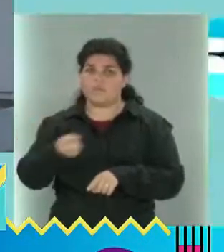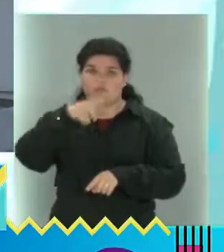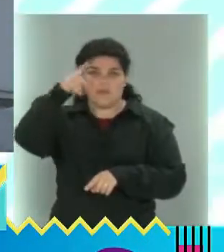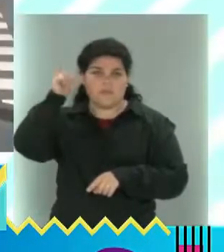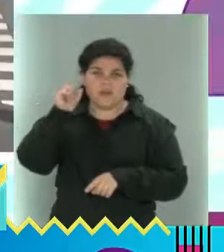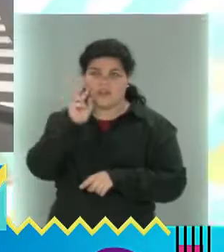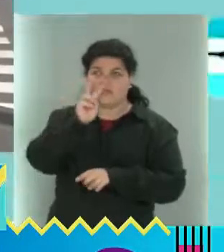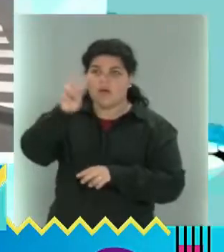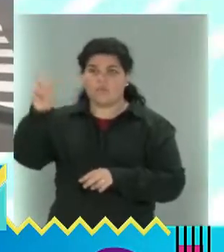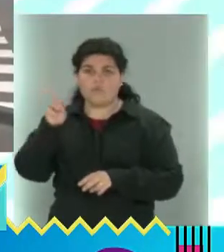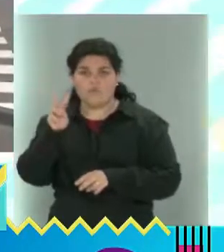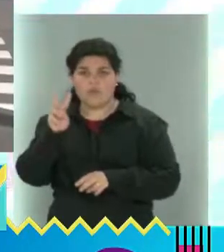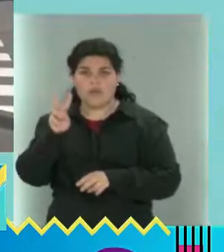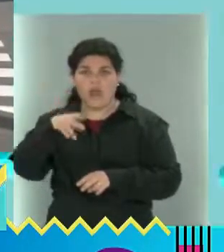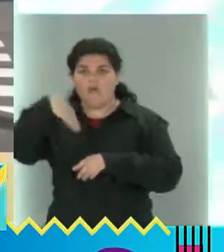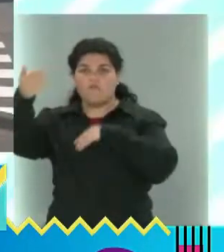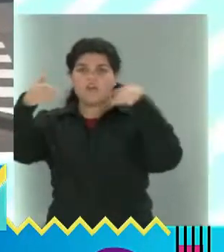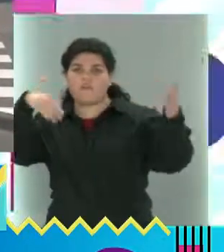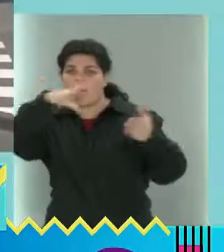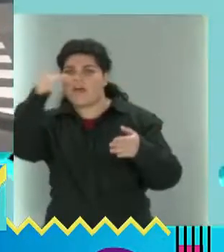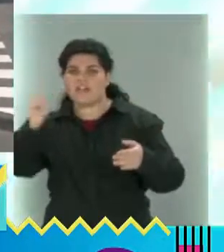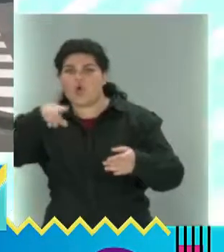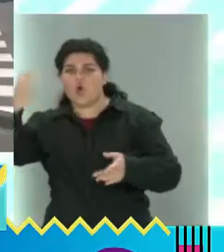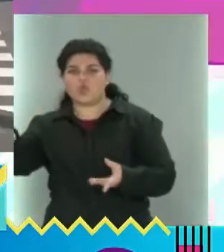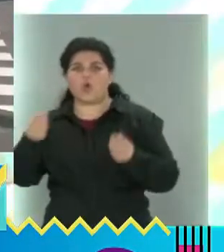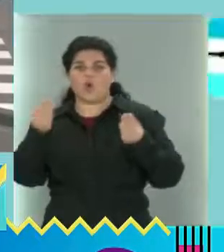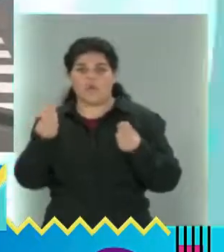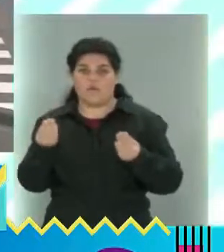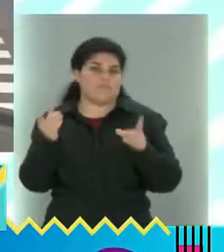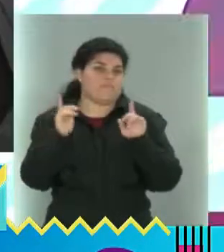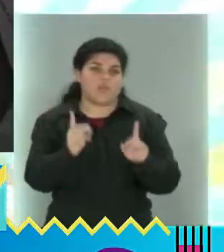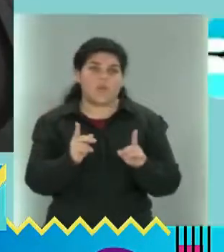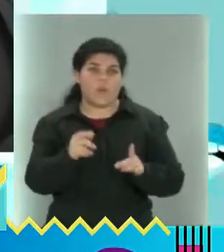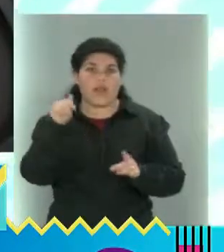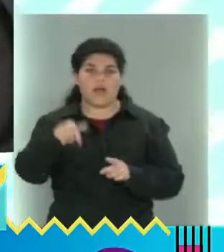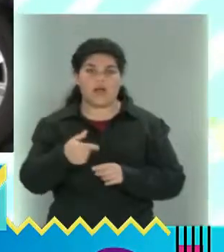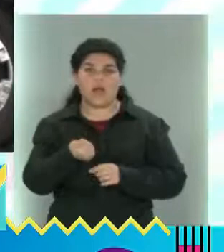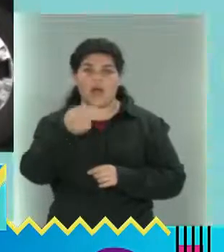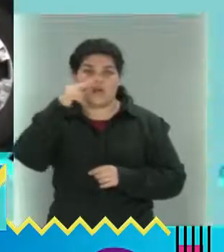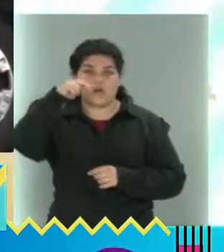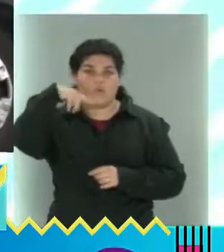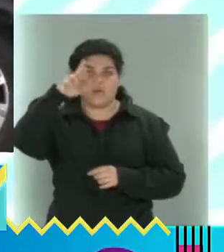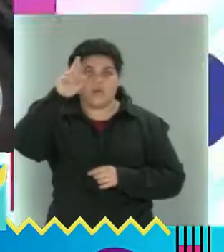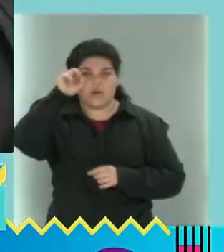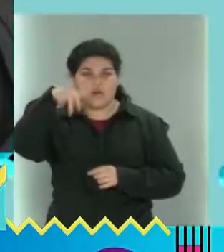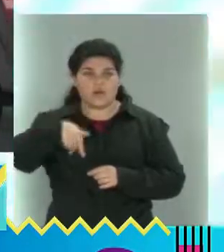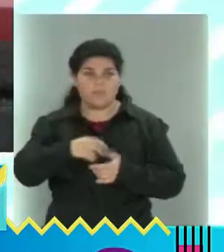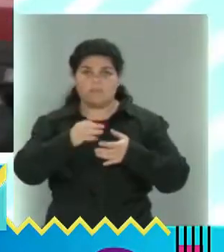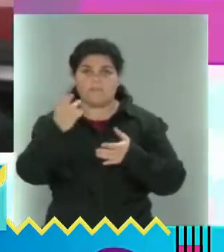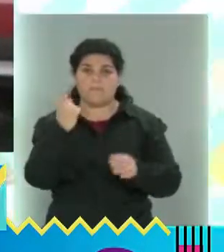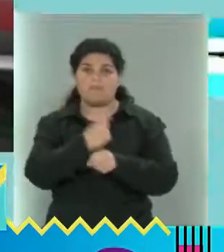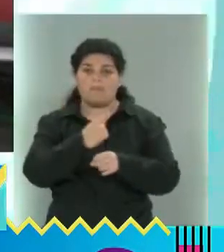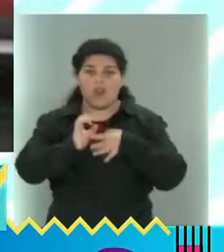afuera. Es tentador, yo no te digo que no. A Arangura le pasó, deliberó y después se sentó con las petroleras a decir, che, no me pasé a